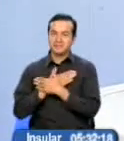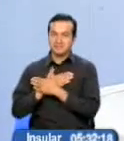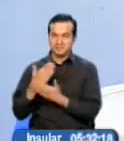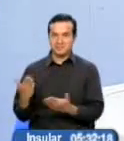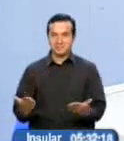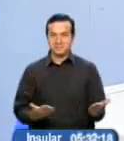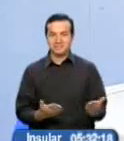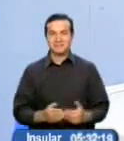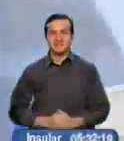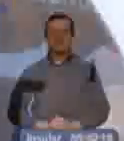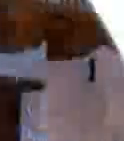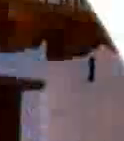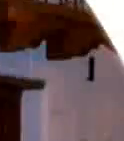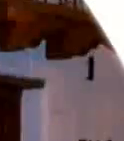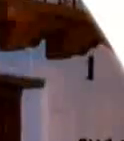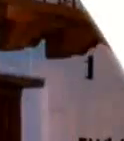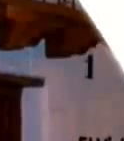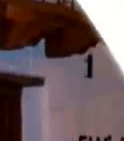bienvenidos.